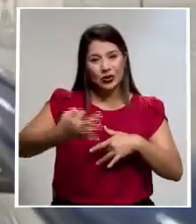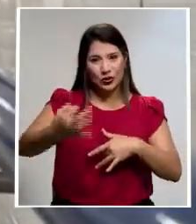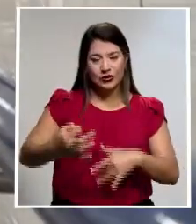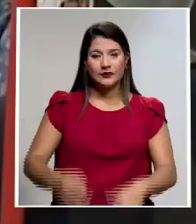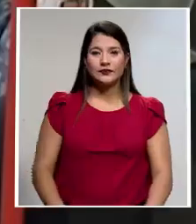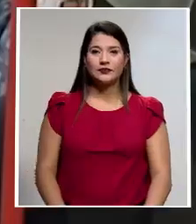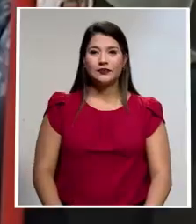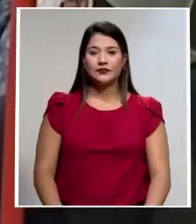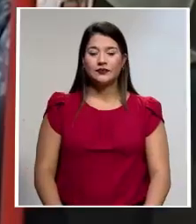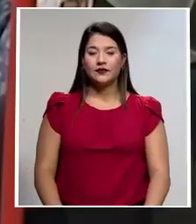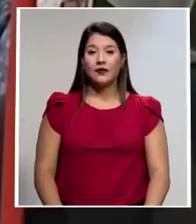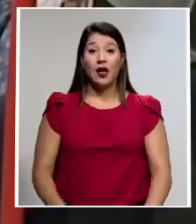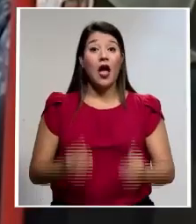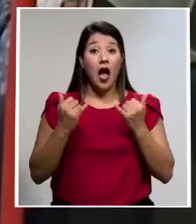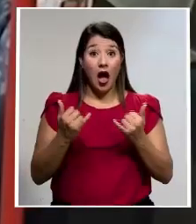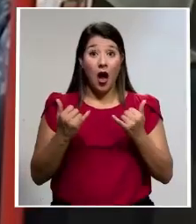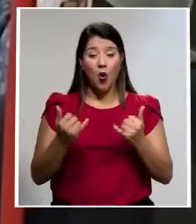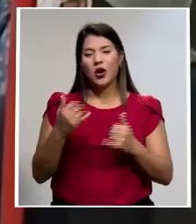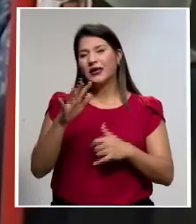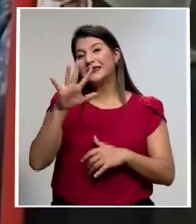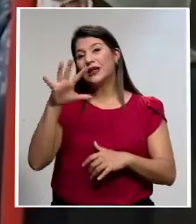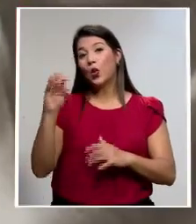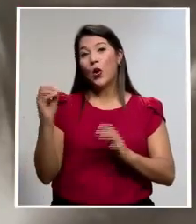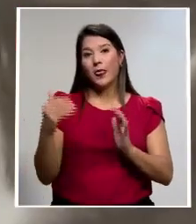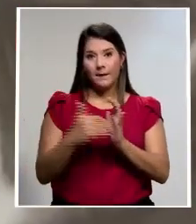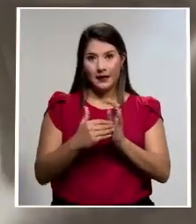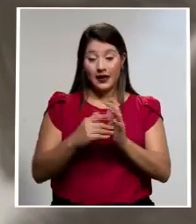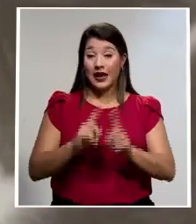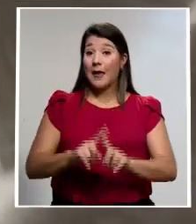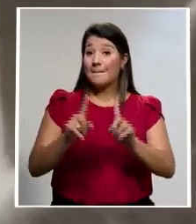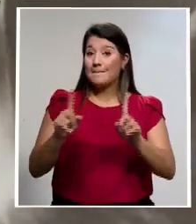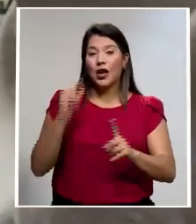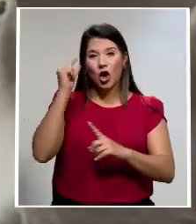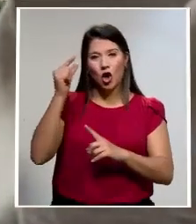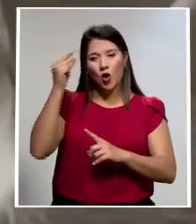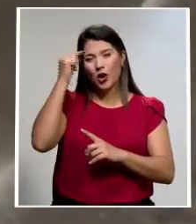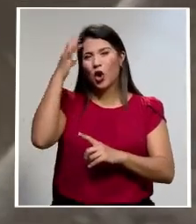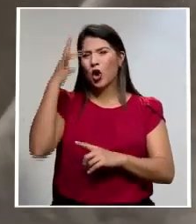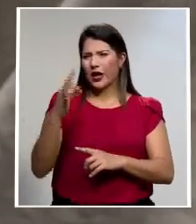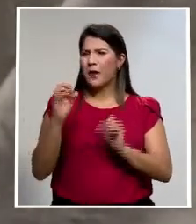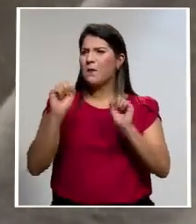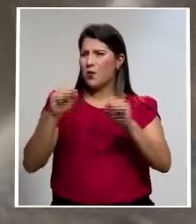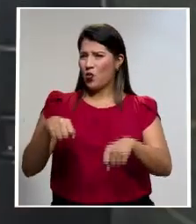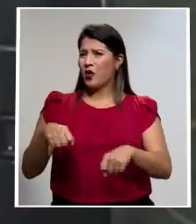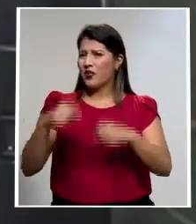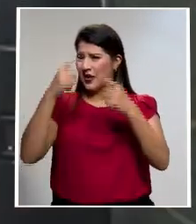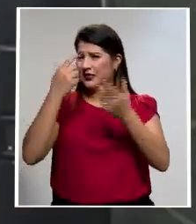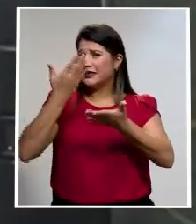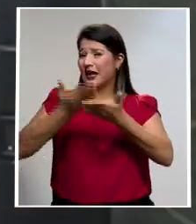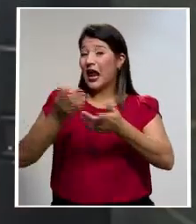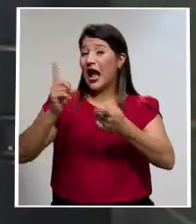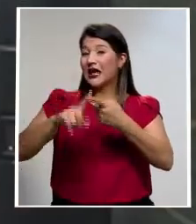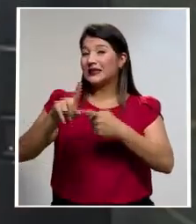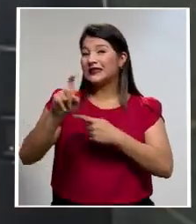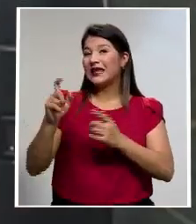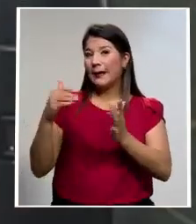continente. Actualmente son más de 50.000, pero el gobierno considera que pueden llegar a 100.000 durante el verano